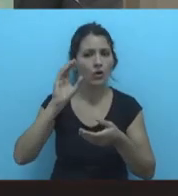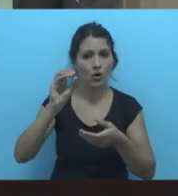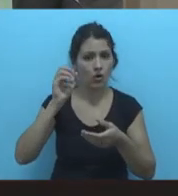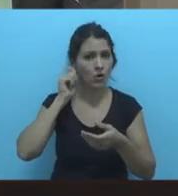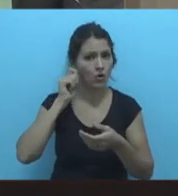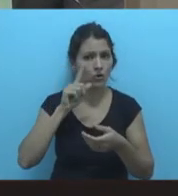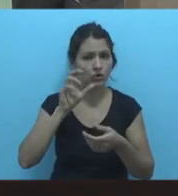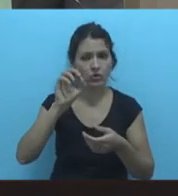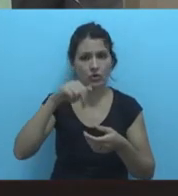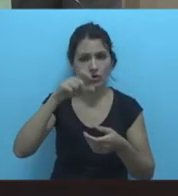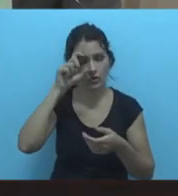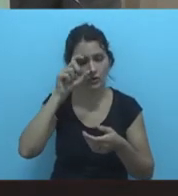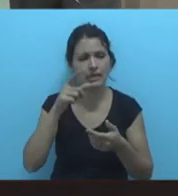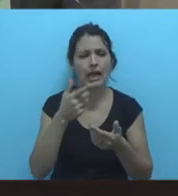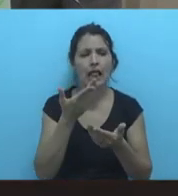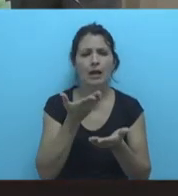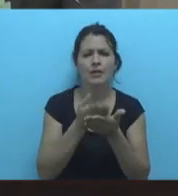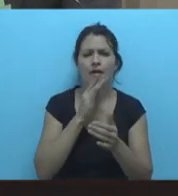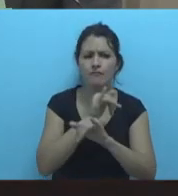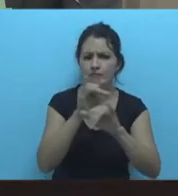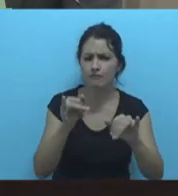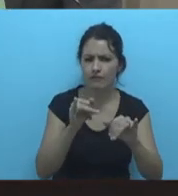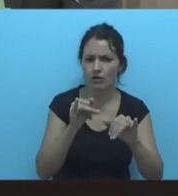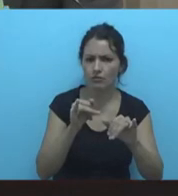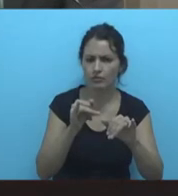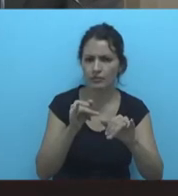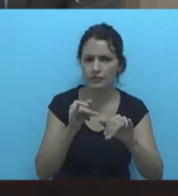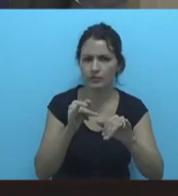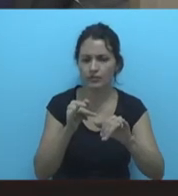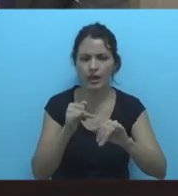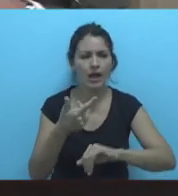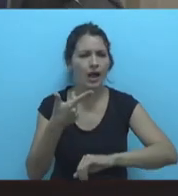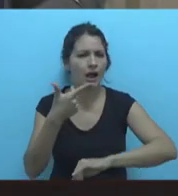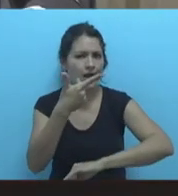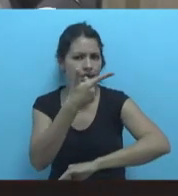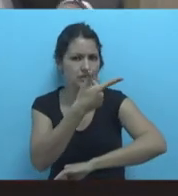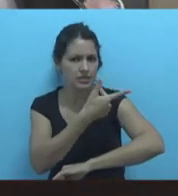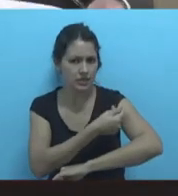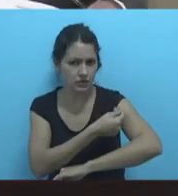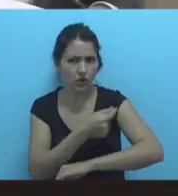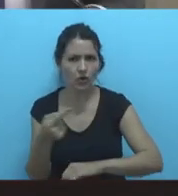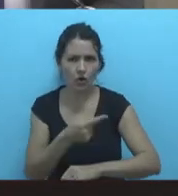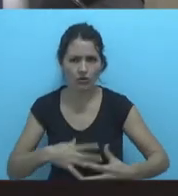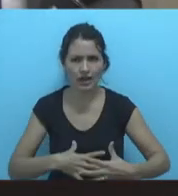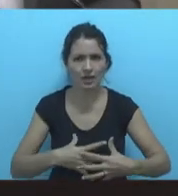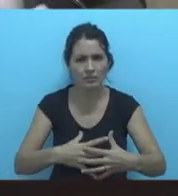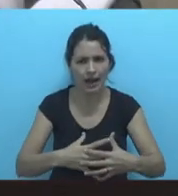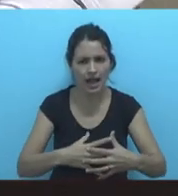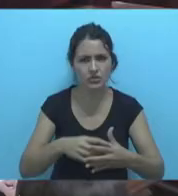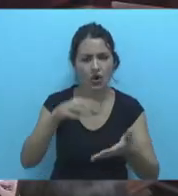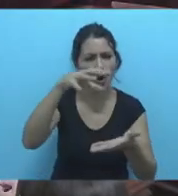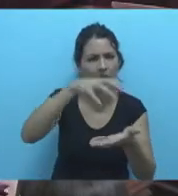disponga informar si faltan anticonceptivos hormonales inyectables en los efectores públicos de salud. En consideración los proyectos,